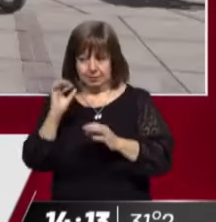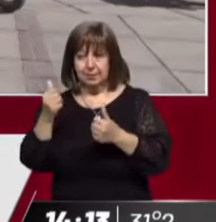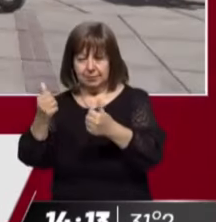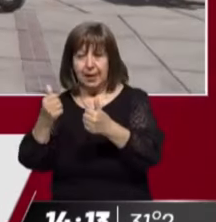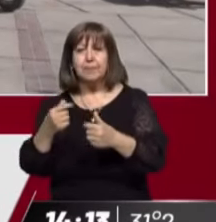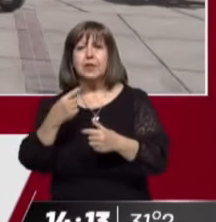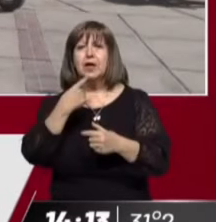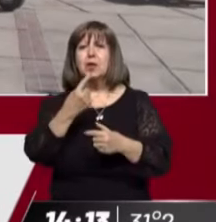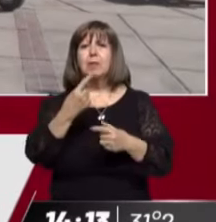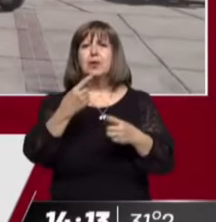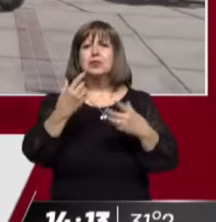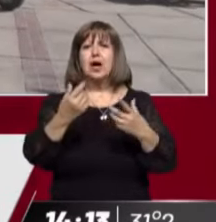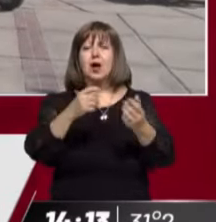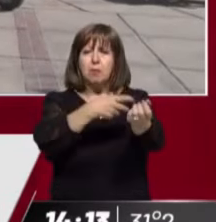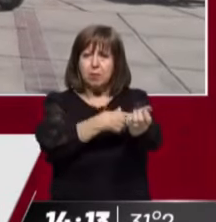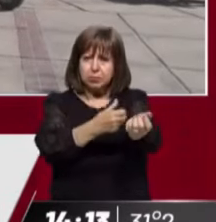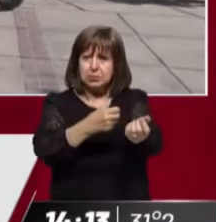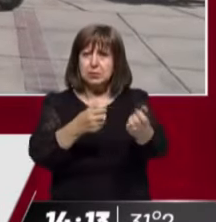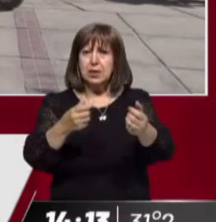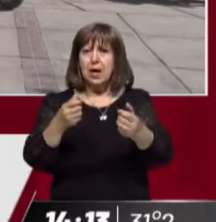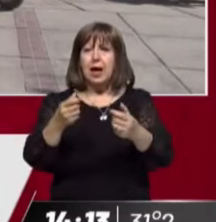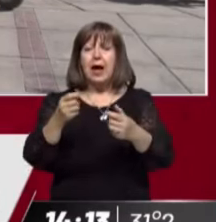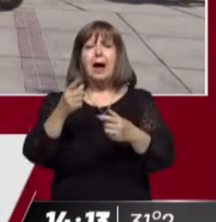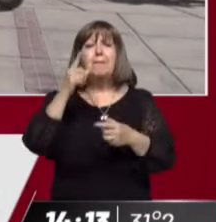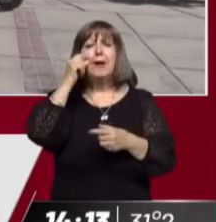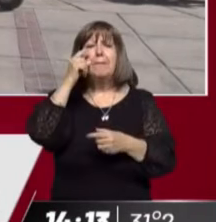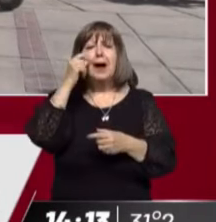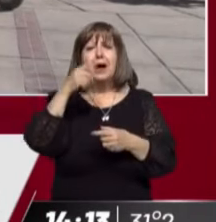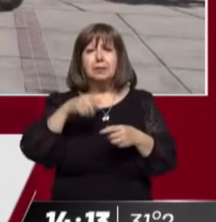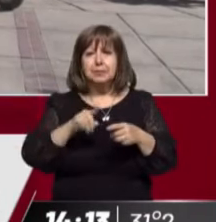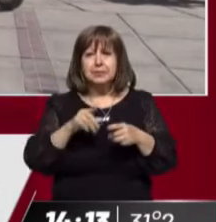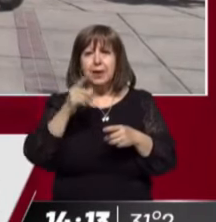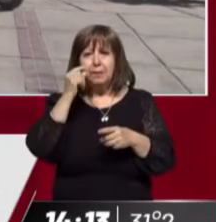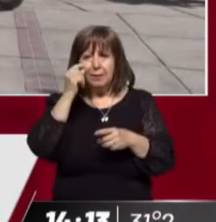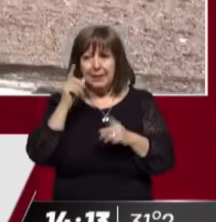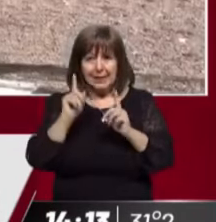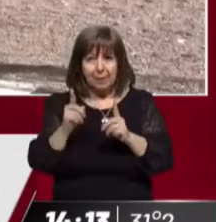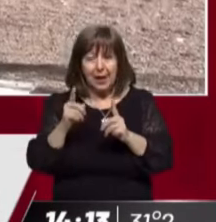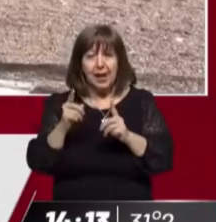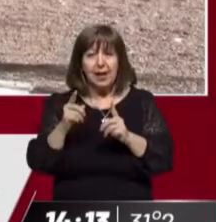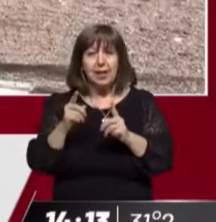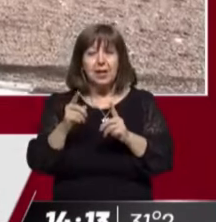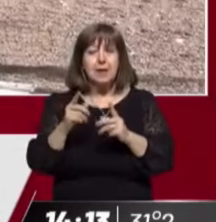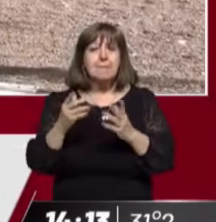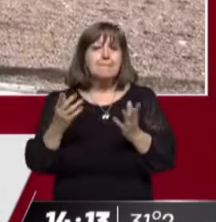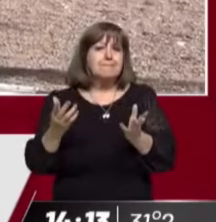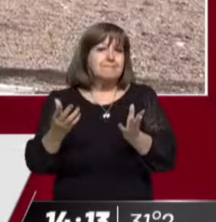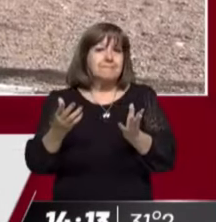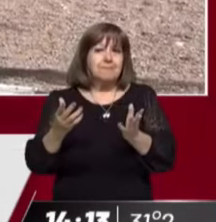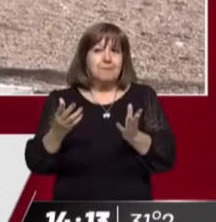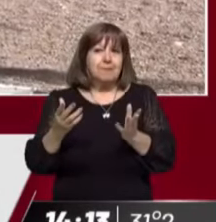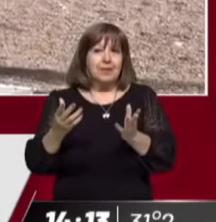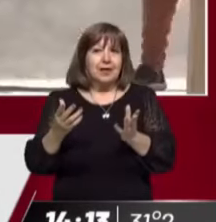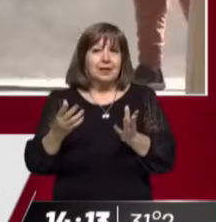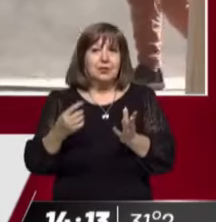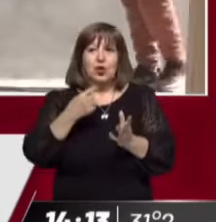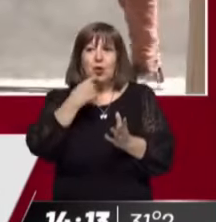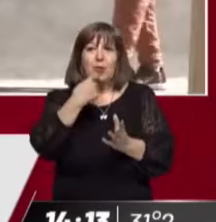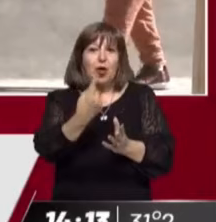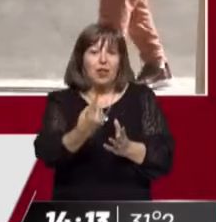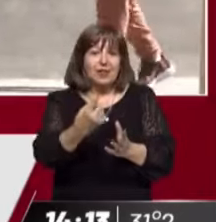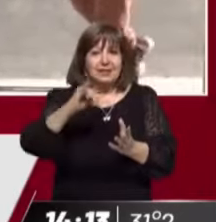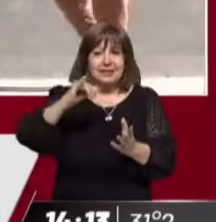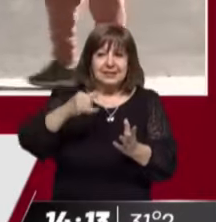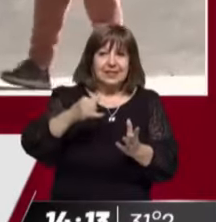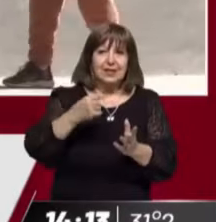el análisis, se le realizó a él también. Es algo que, interviene la justicia. Si yo te dijera sí